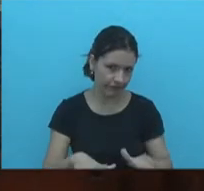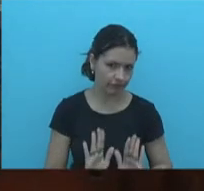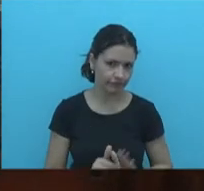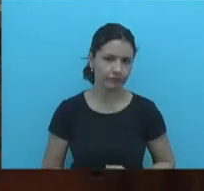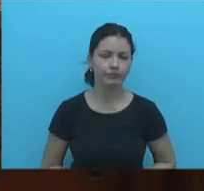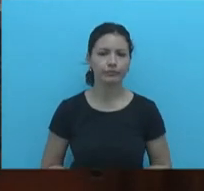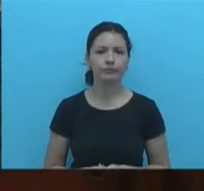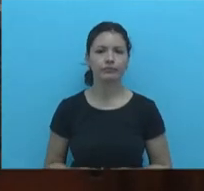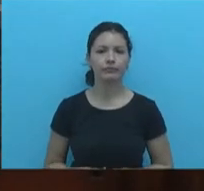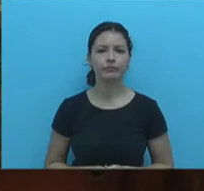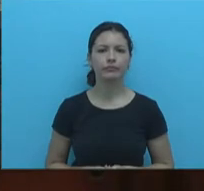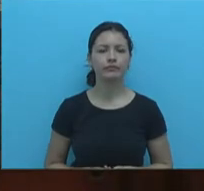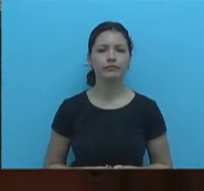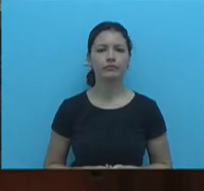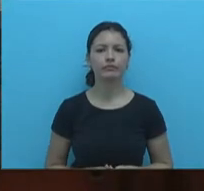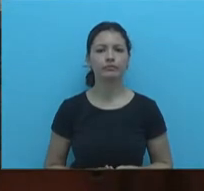proyectos.